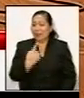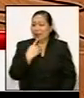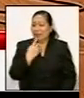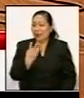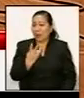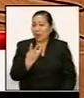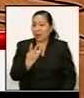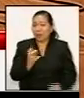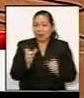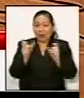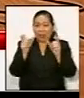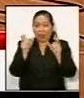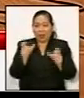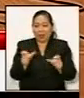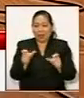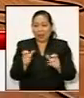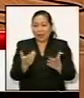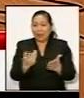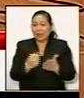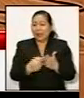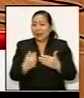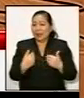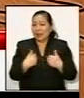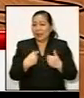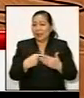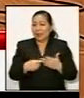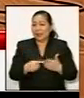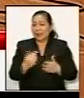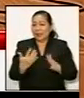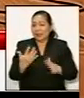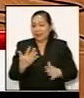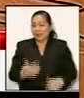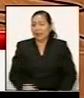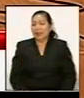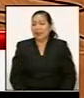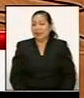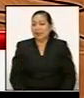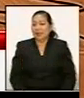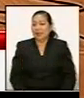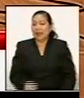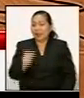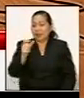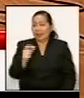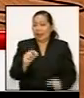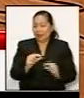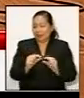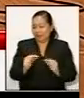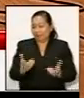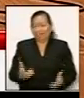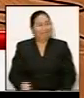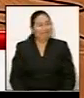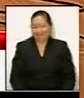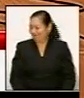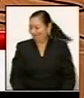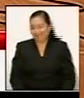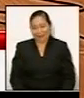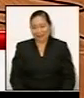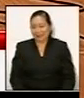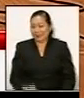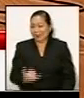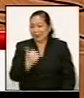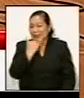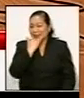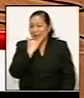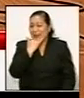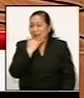que hay doce bloques geométricos y lo que corresponde son quince en bloques geométricos no entonces estos son los